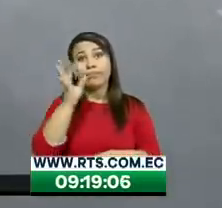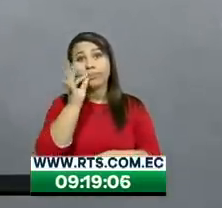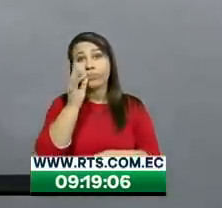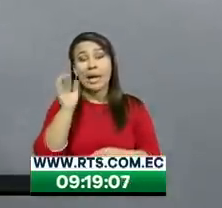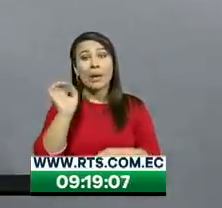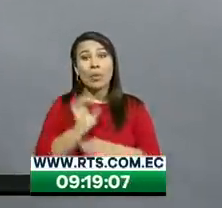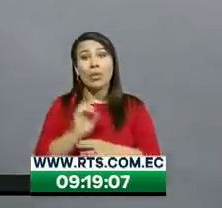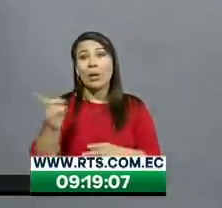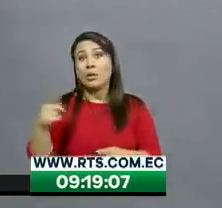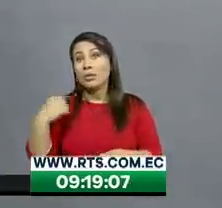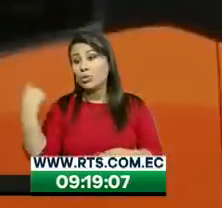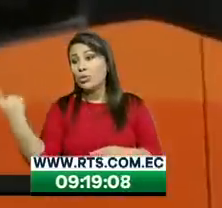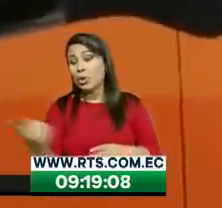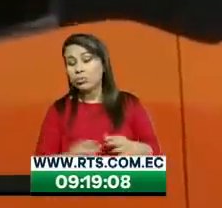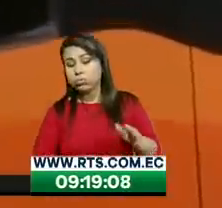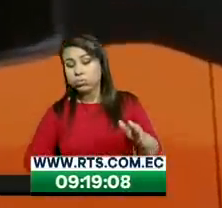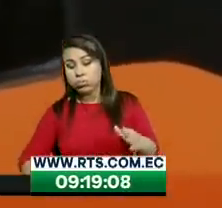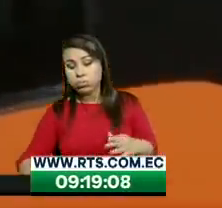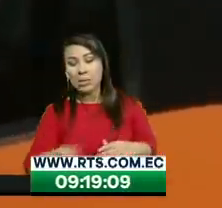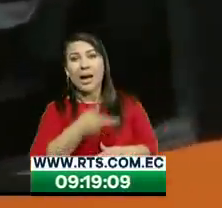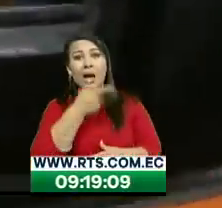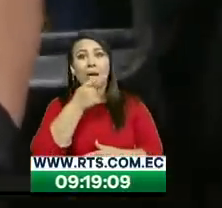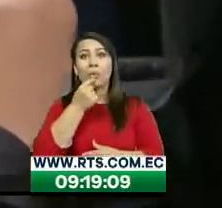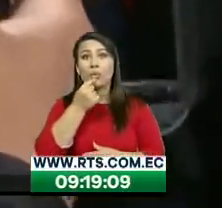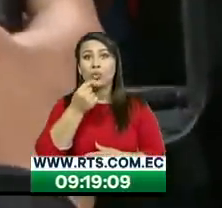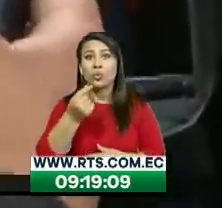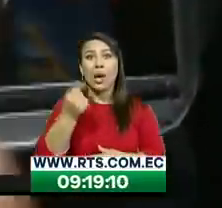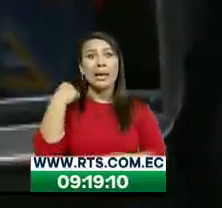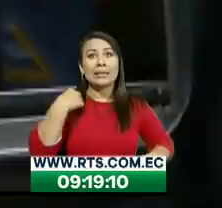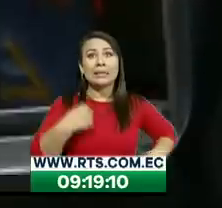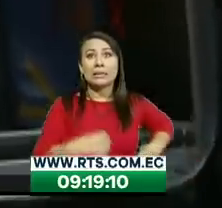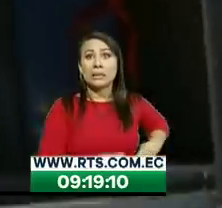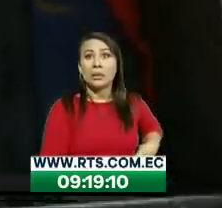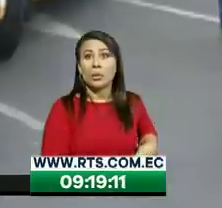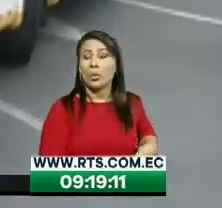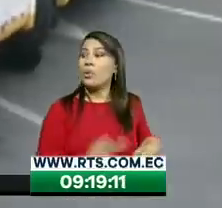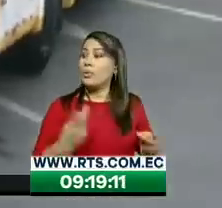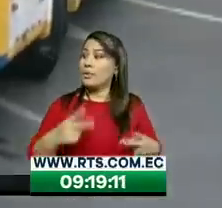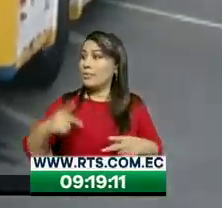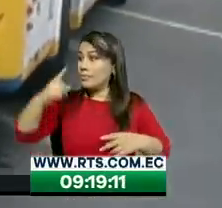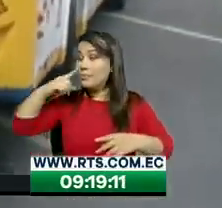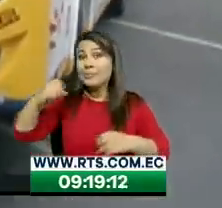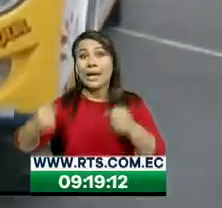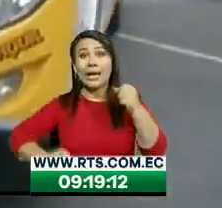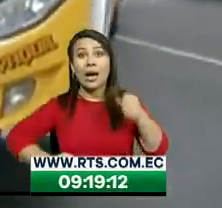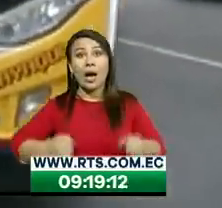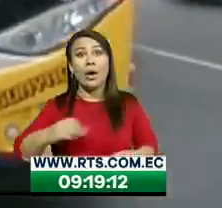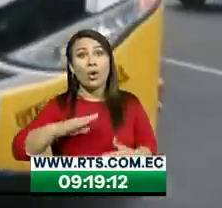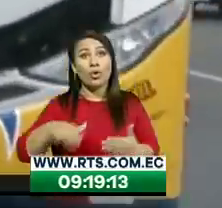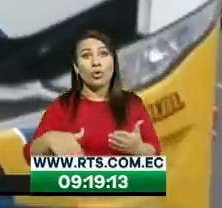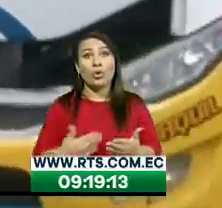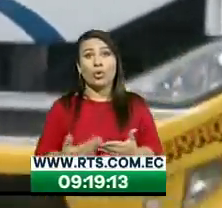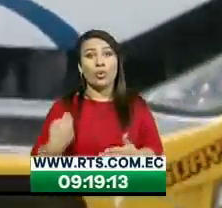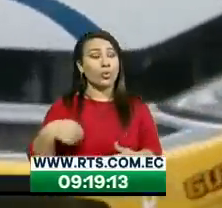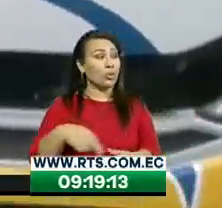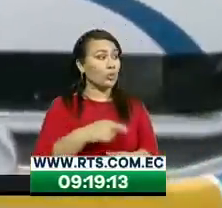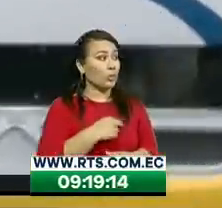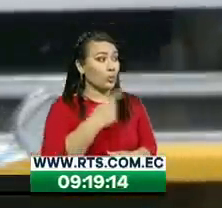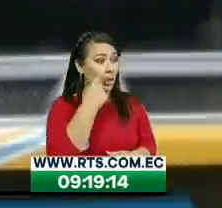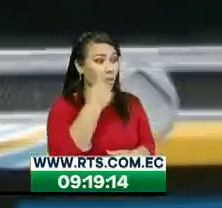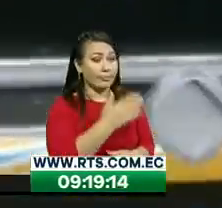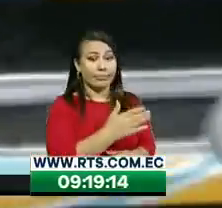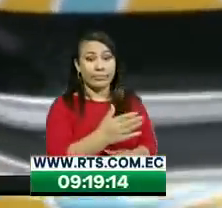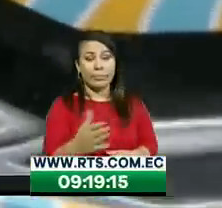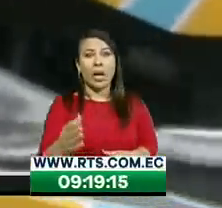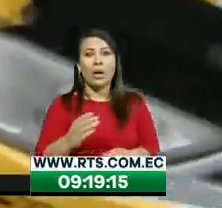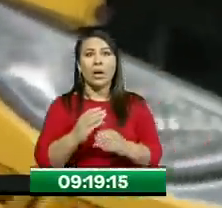a las unidades de policía comunitaria han llegado refuerzos. Uniformados de grupos tácticos apoyan en el tema de la seguridad. Este es